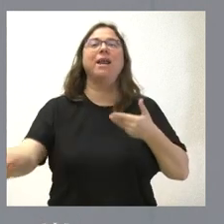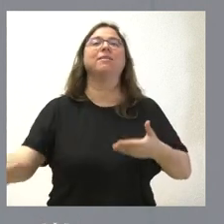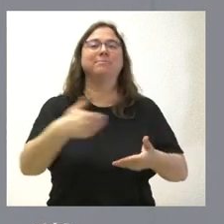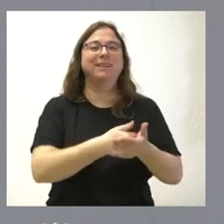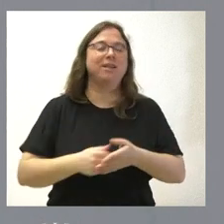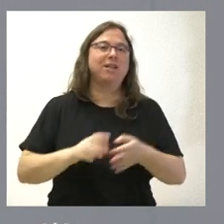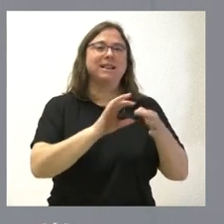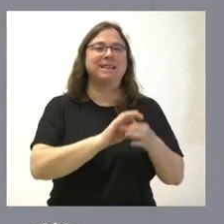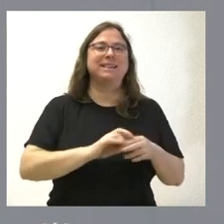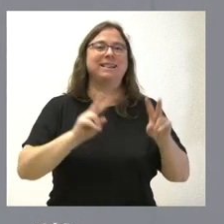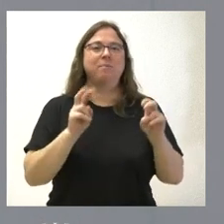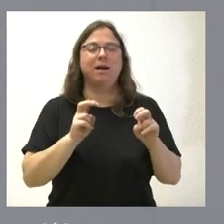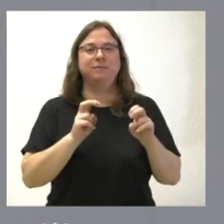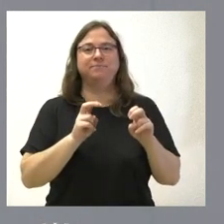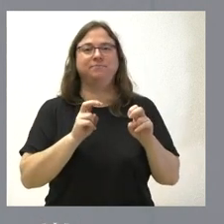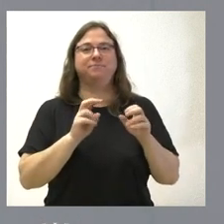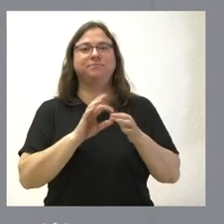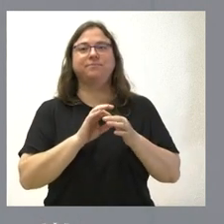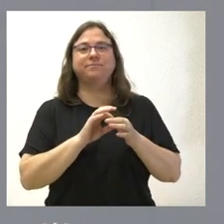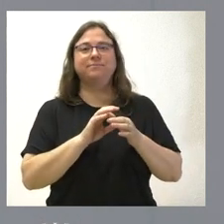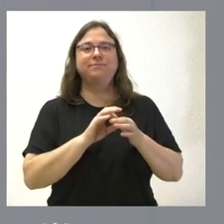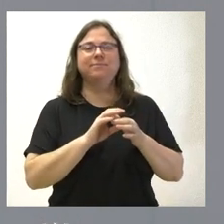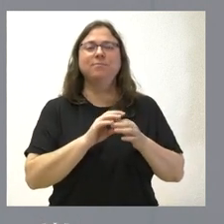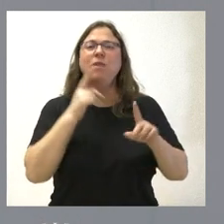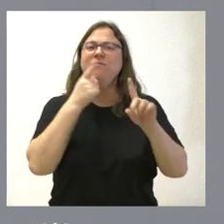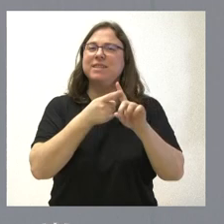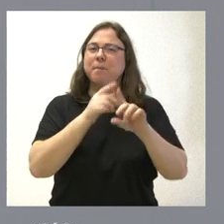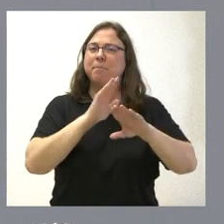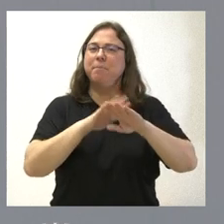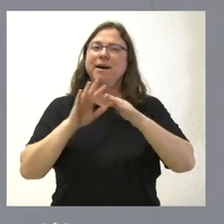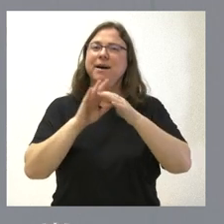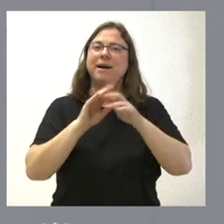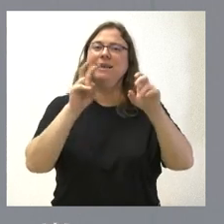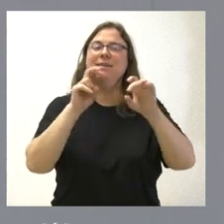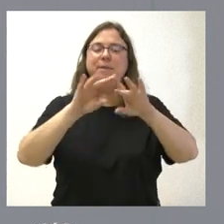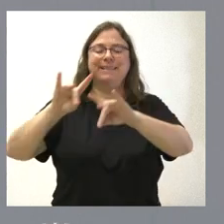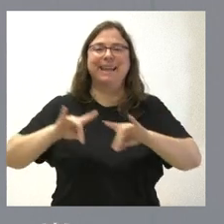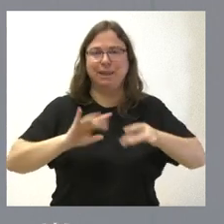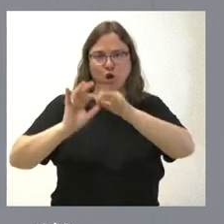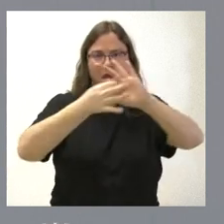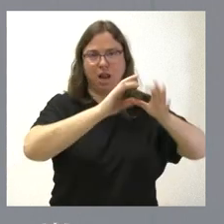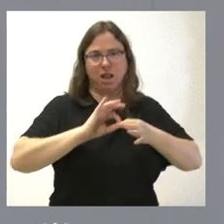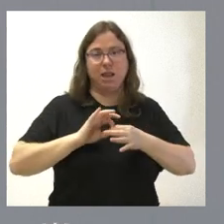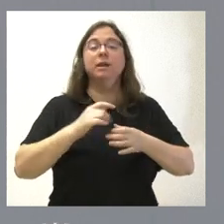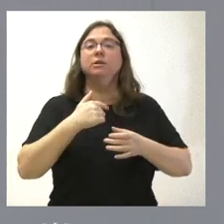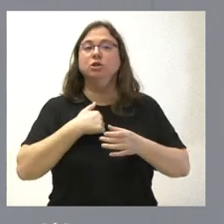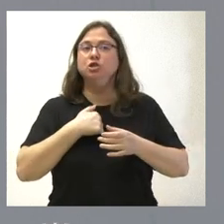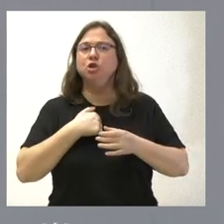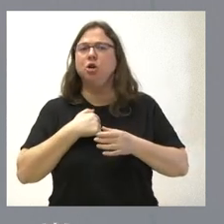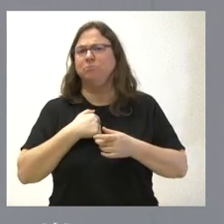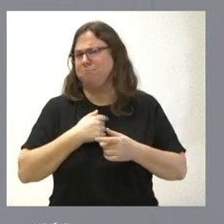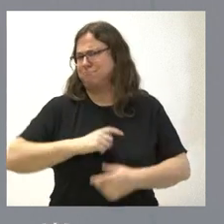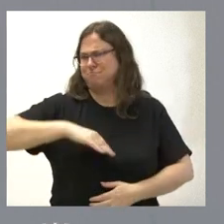relación con las finalidades vinculadas a la cohesión territorial nosotros destinamos a la cohesión territorial mucho